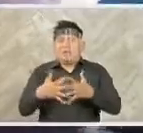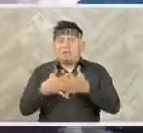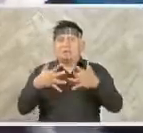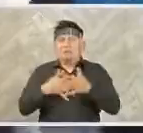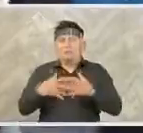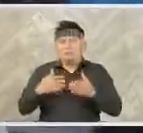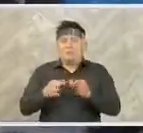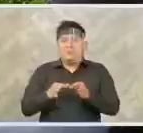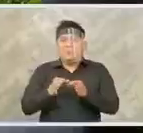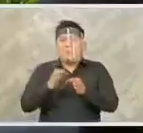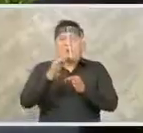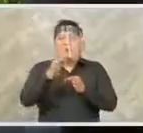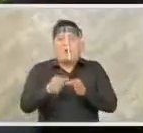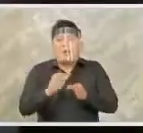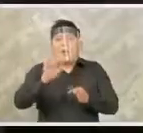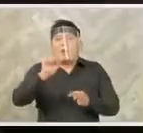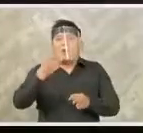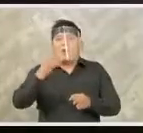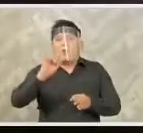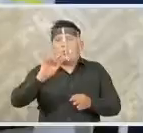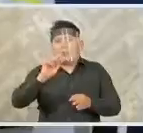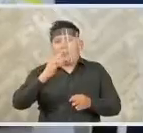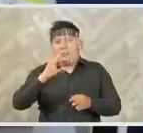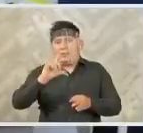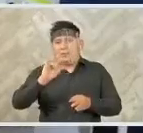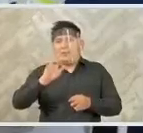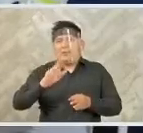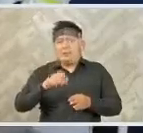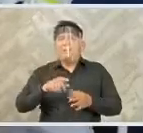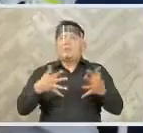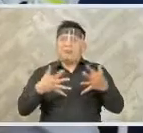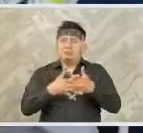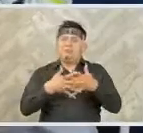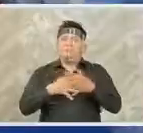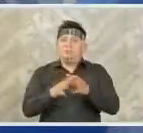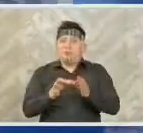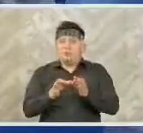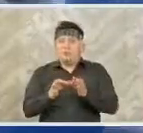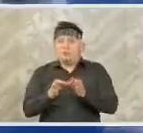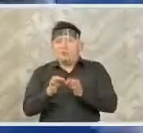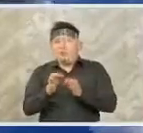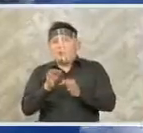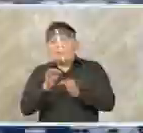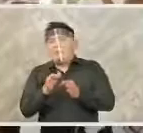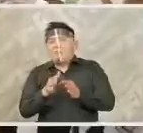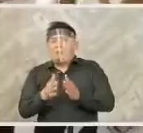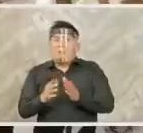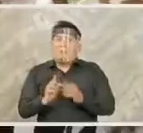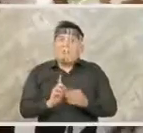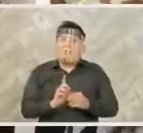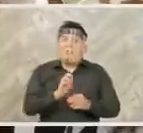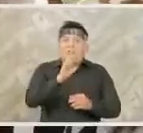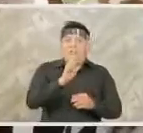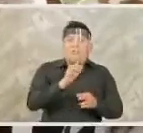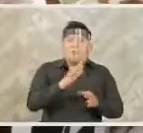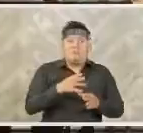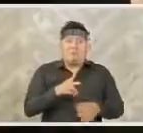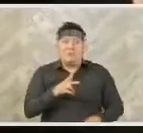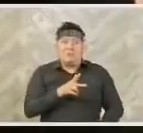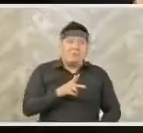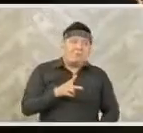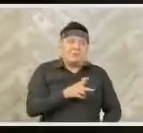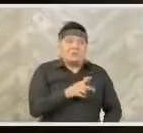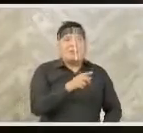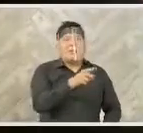y a Puerto Villamizar, también municipios muy arroceros. Si seguimos hacia el norte, tenemos Banco de Arena y Palmarito, donde se está empezando a crecer